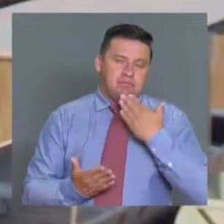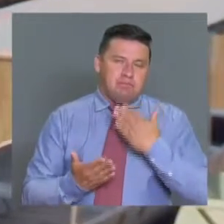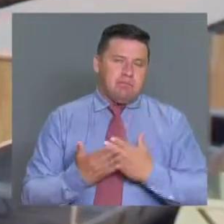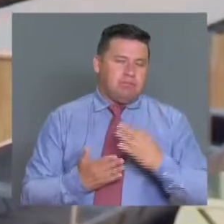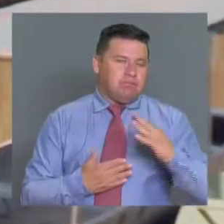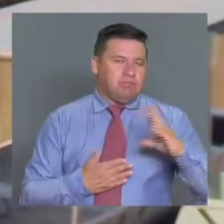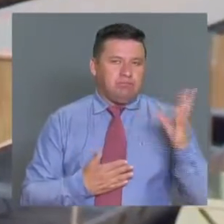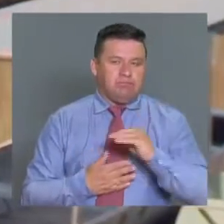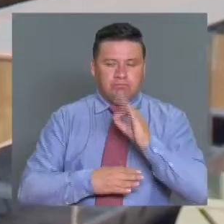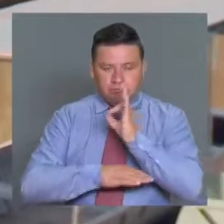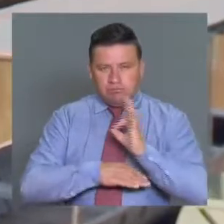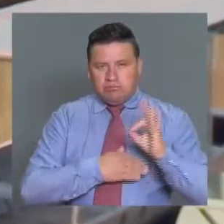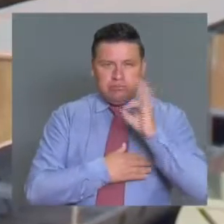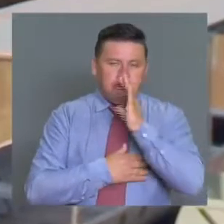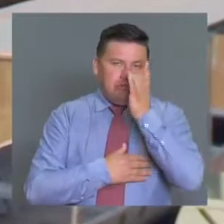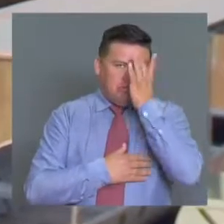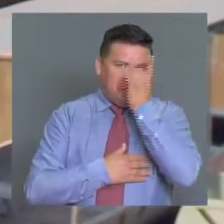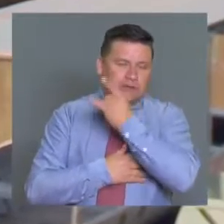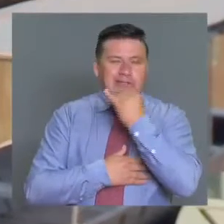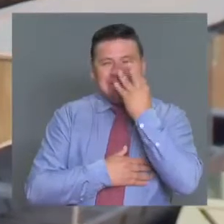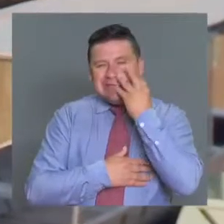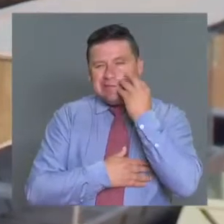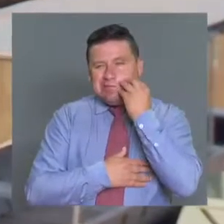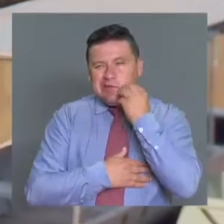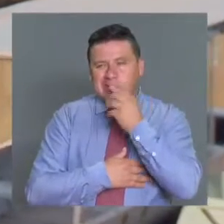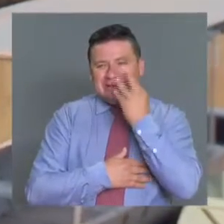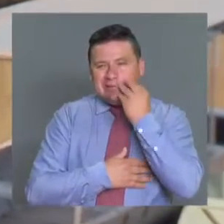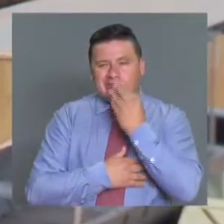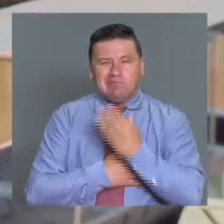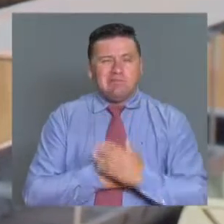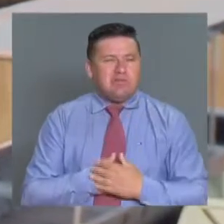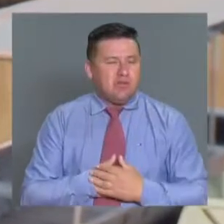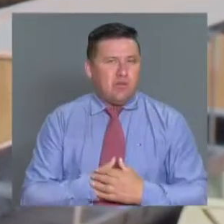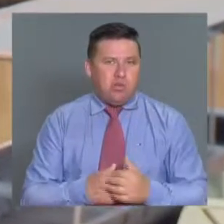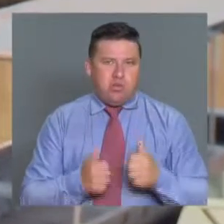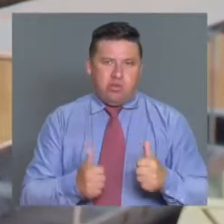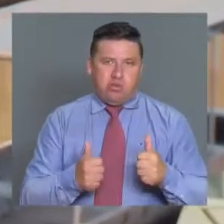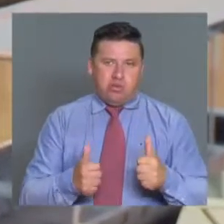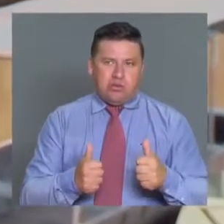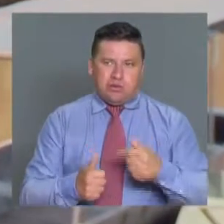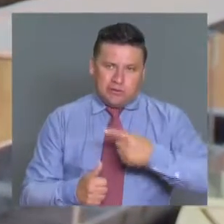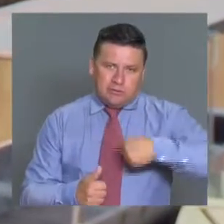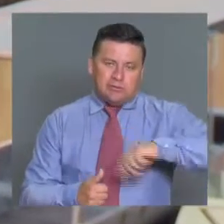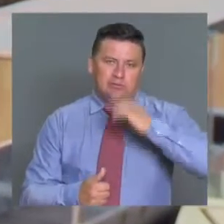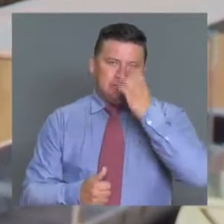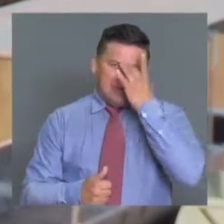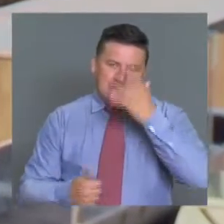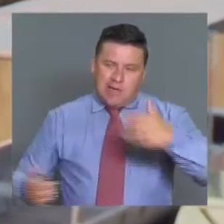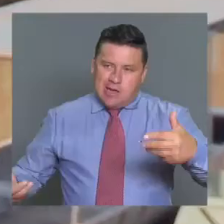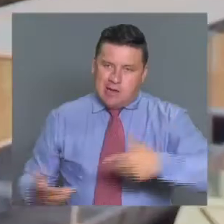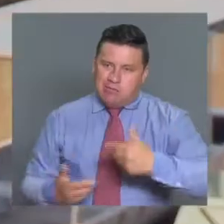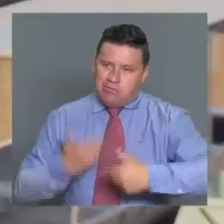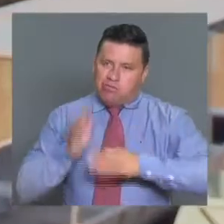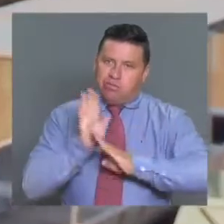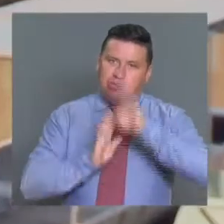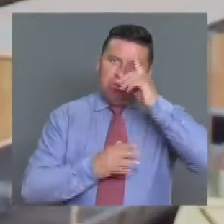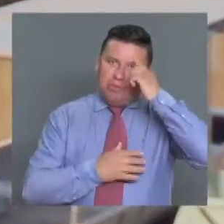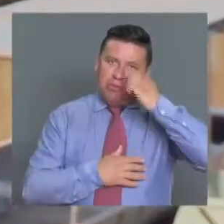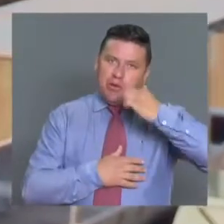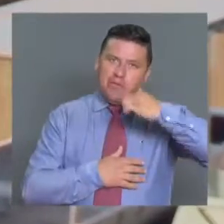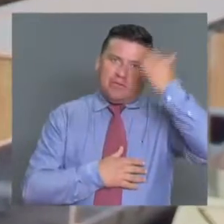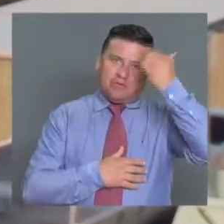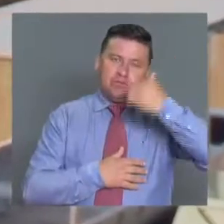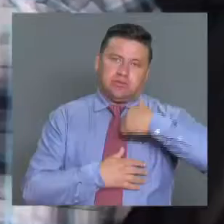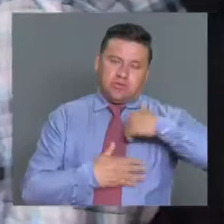agradecidos con la sal porque es una experiencia muy buena para nosotros porque nos ayuda a crecer profesionalmente